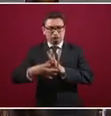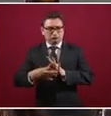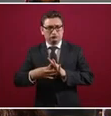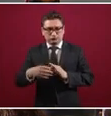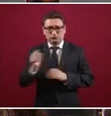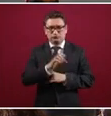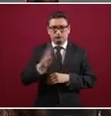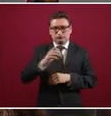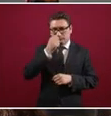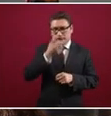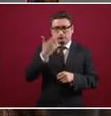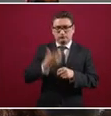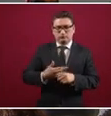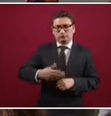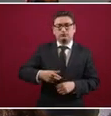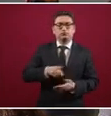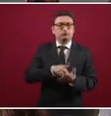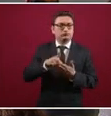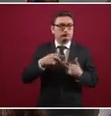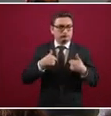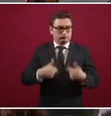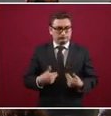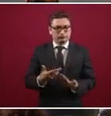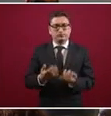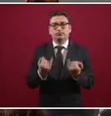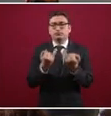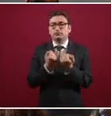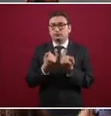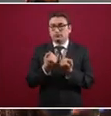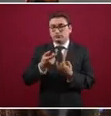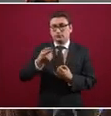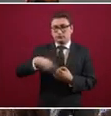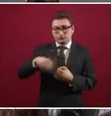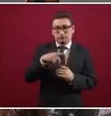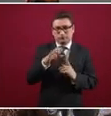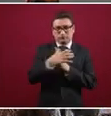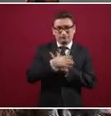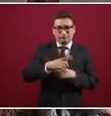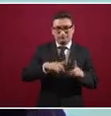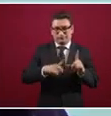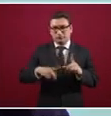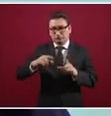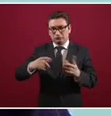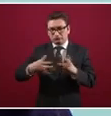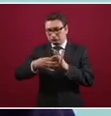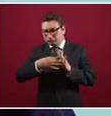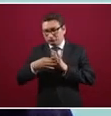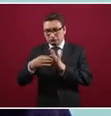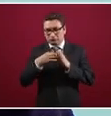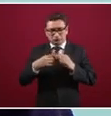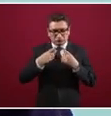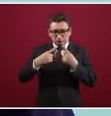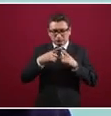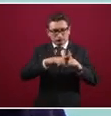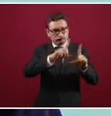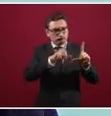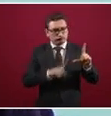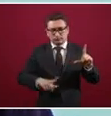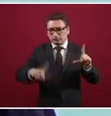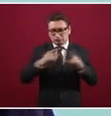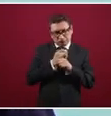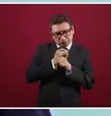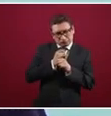subsecretaría de derechos humanos y la comisión nacional de búsqueda realizamos el primer diagnóstico nacional en el que no sólo se